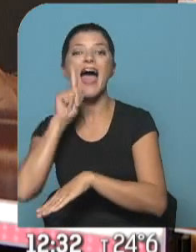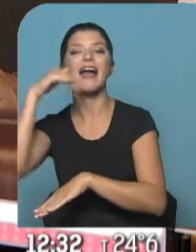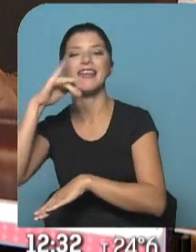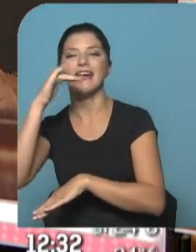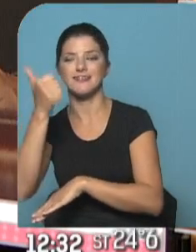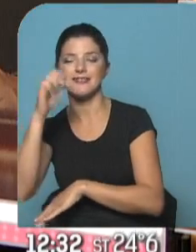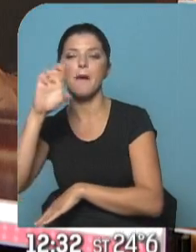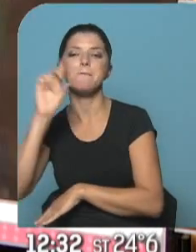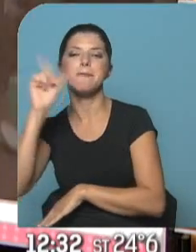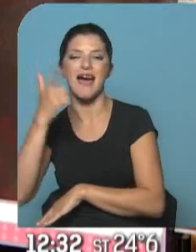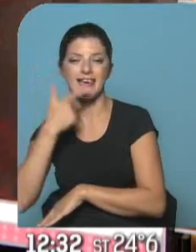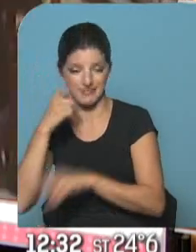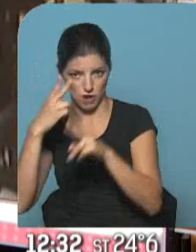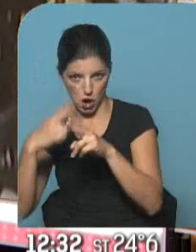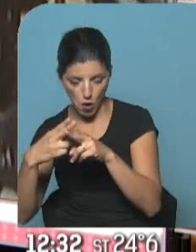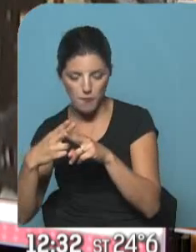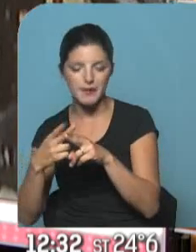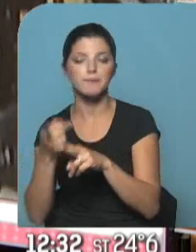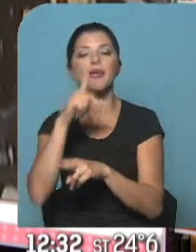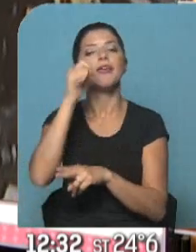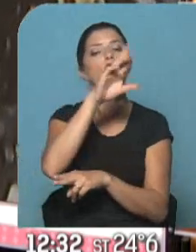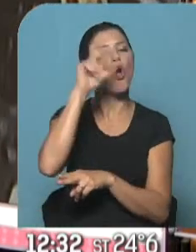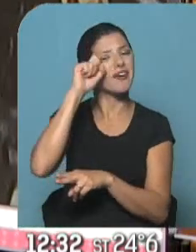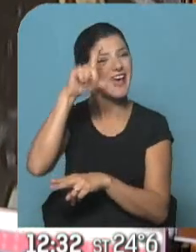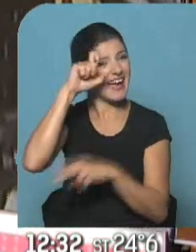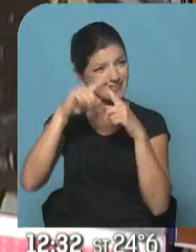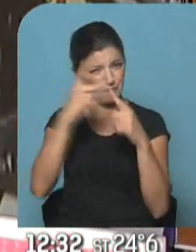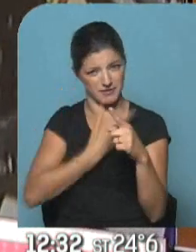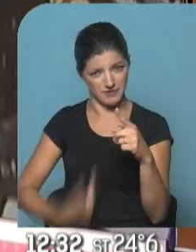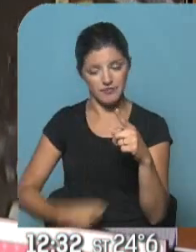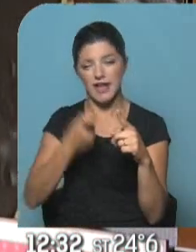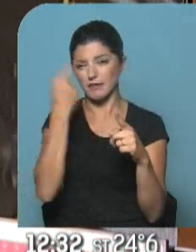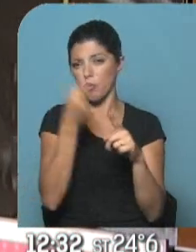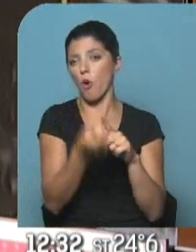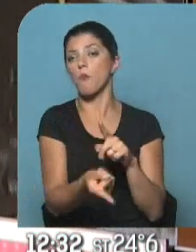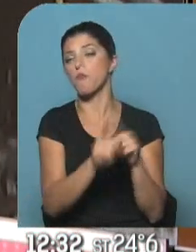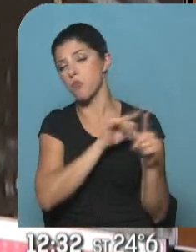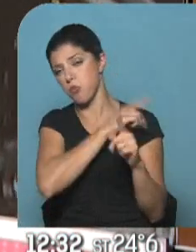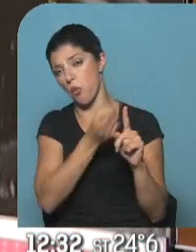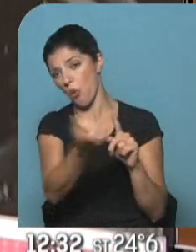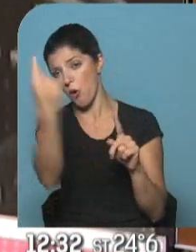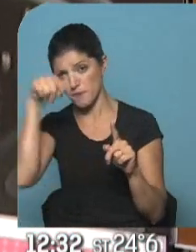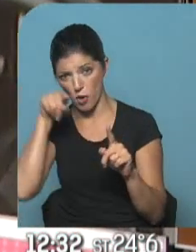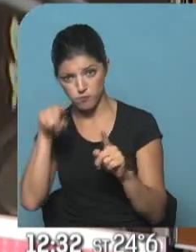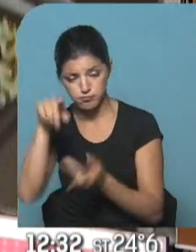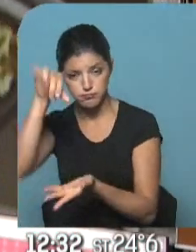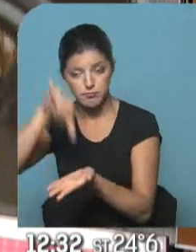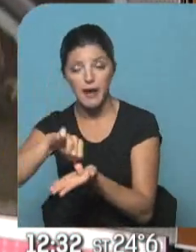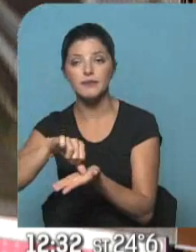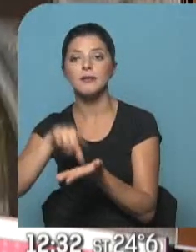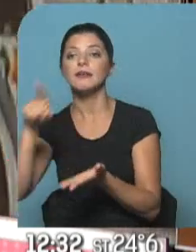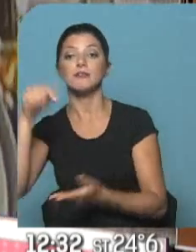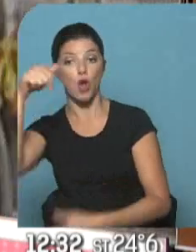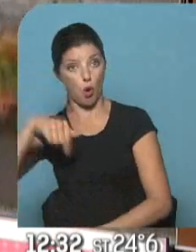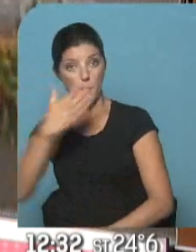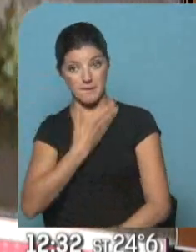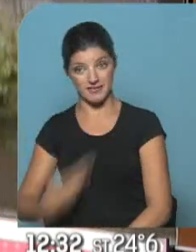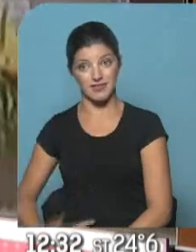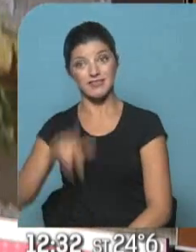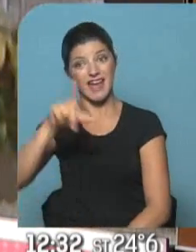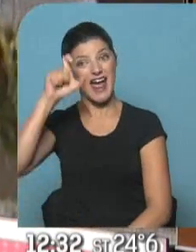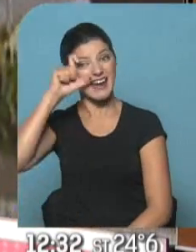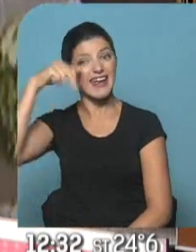expresidente Rafael Correa, quien recientemente volvió justamente al país. El actual mandatario, Lenín Moreno, viene criticando desde el inicio de su